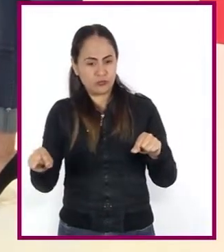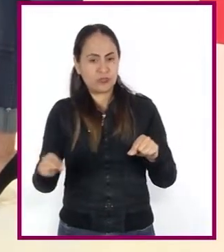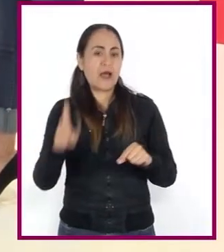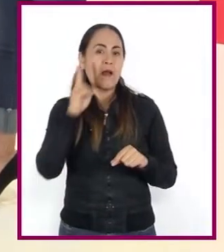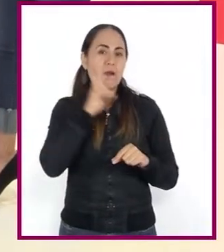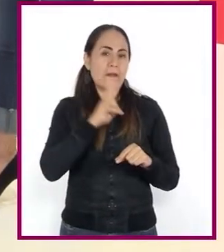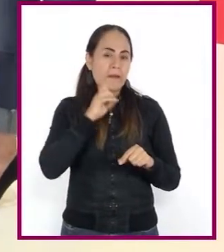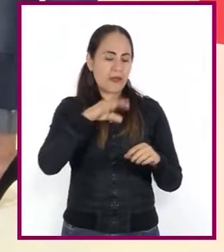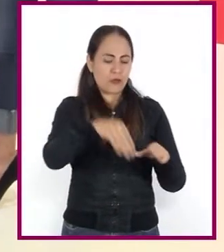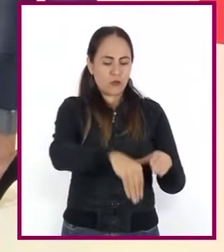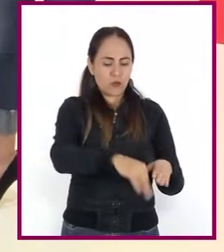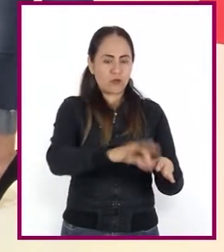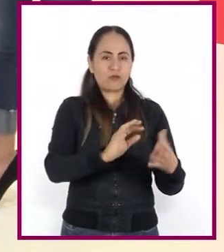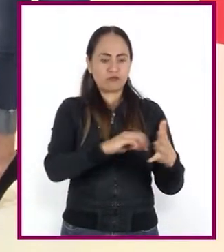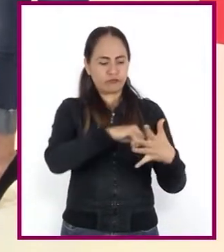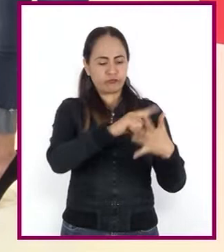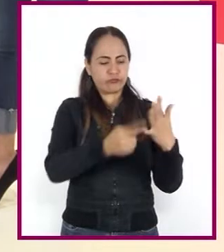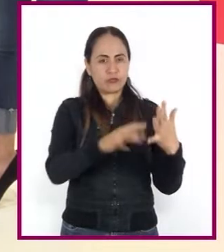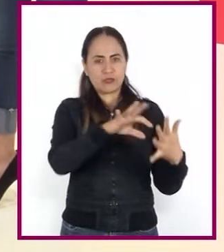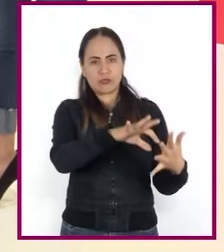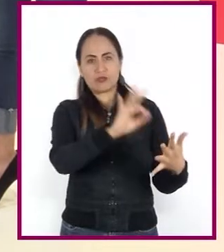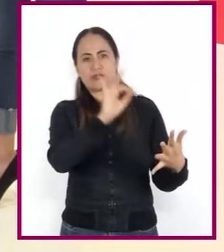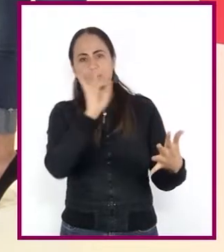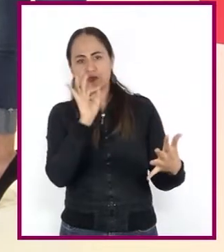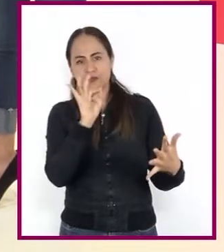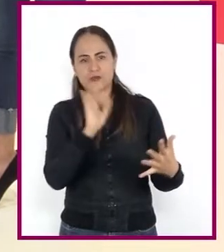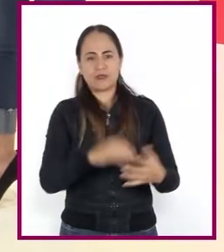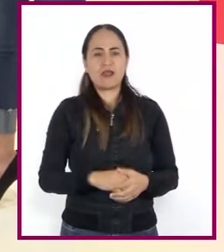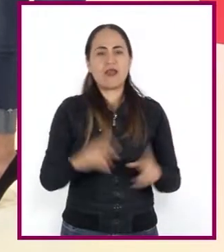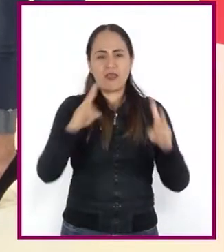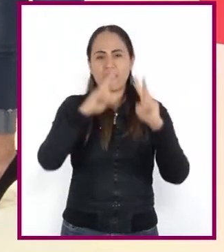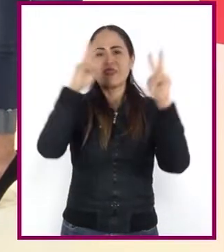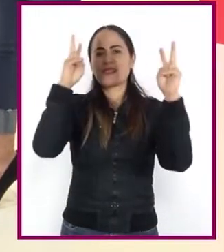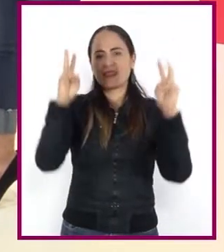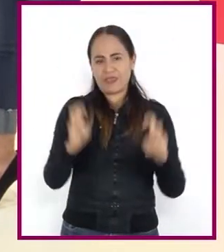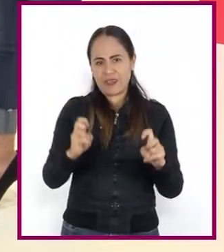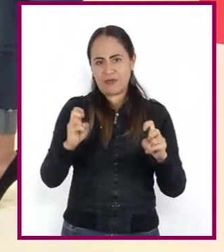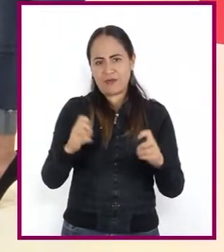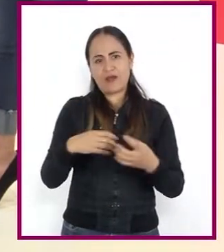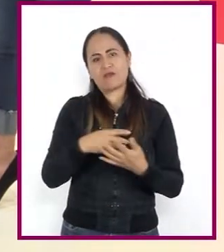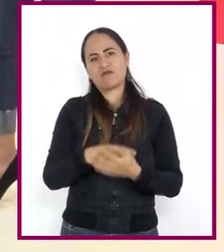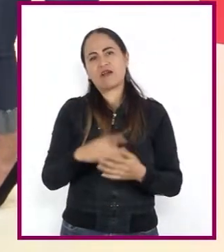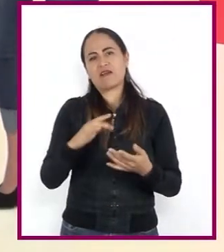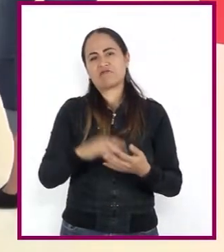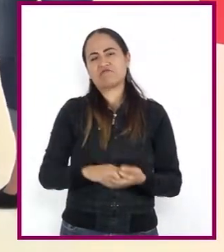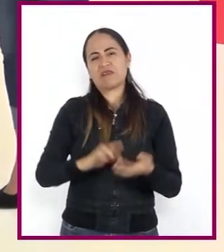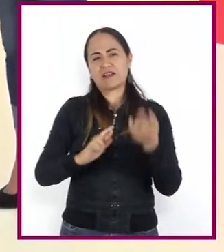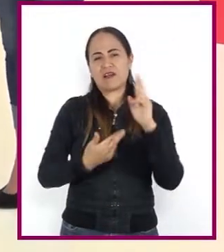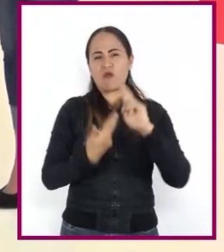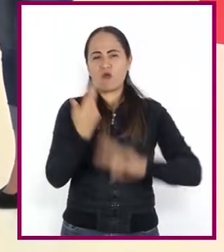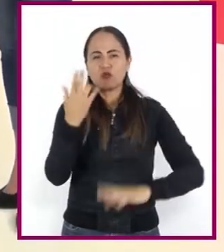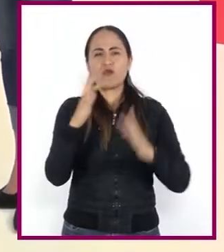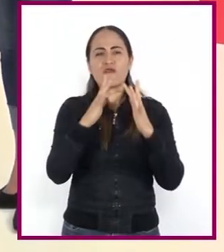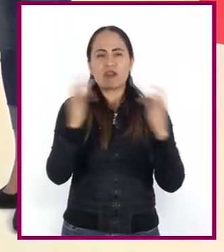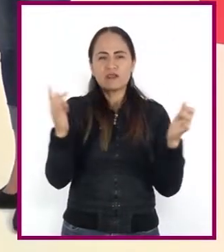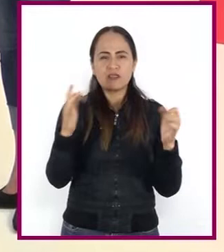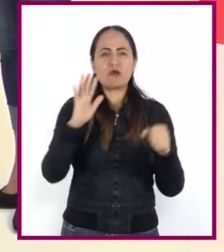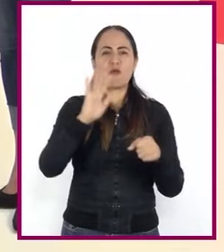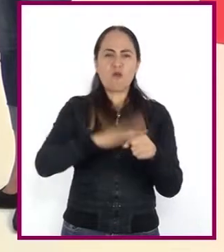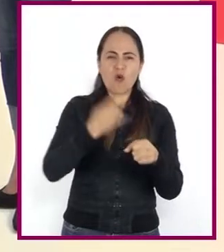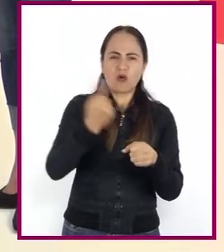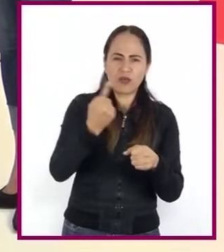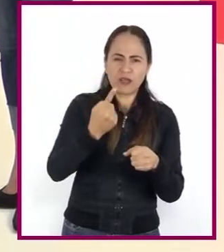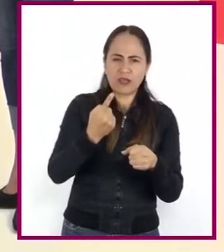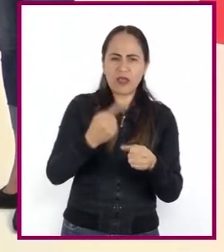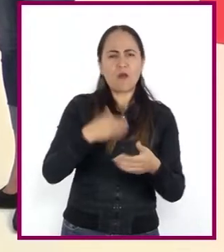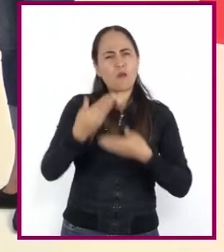siguientes tarjetas que contiene la pregunta de la temática multicausalidad, proceso o pasado